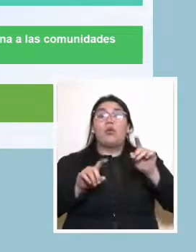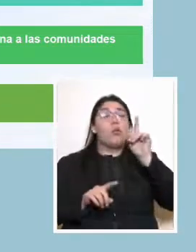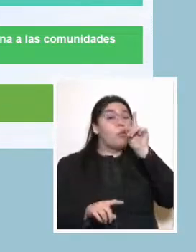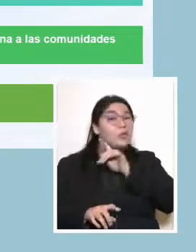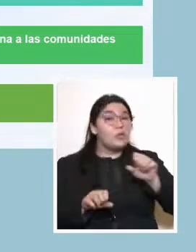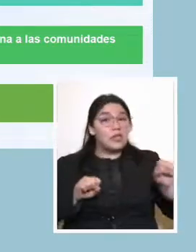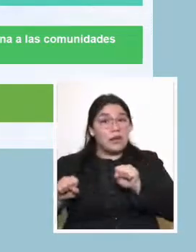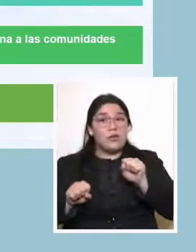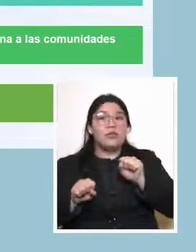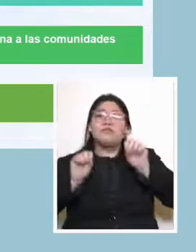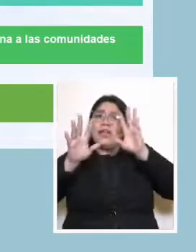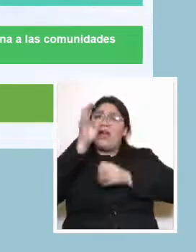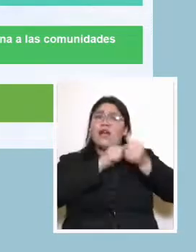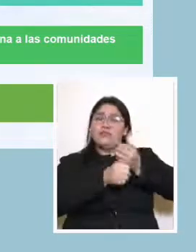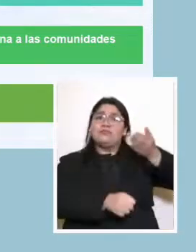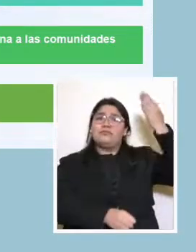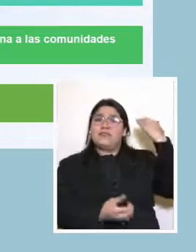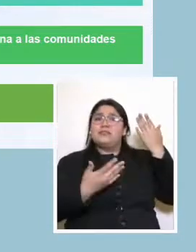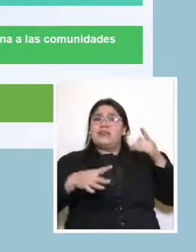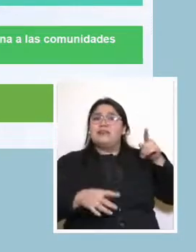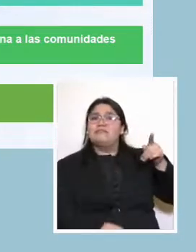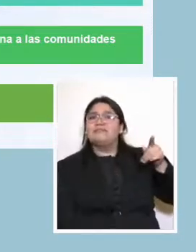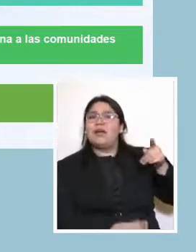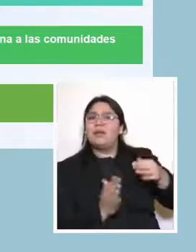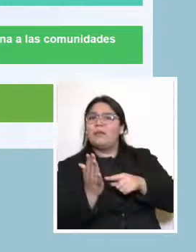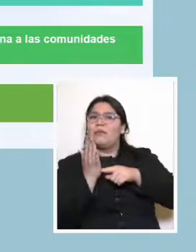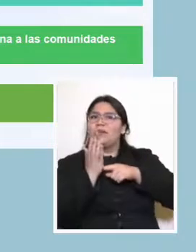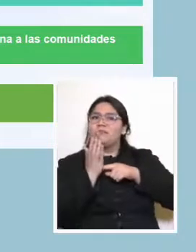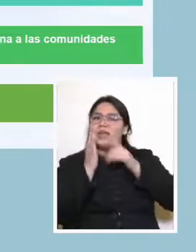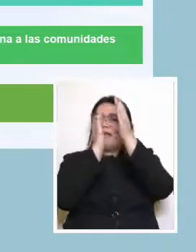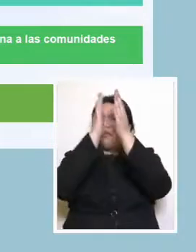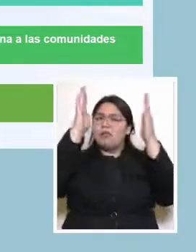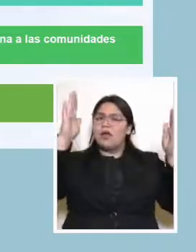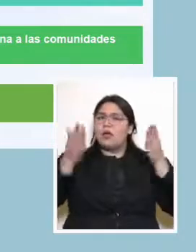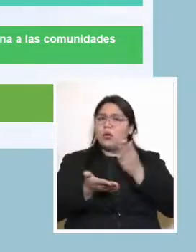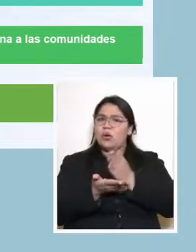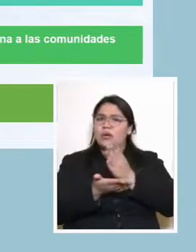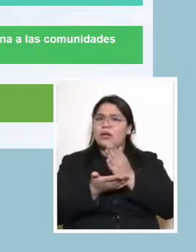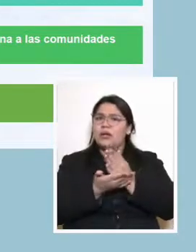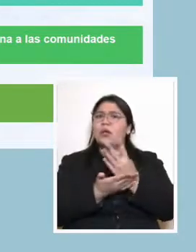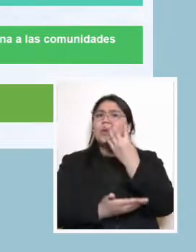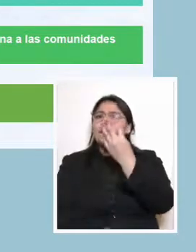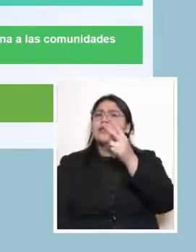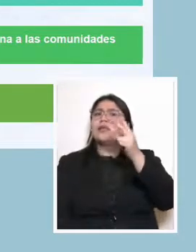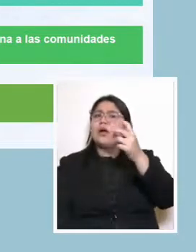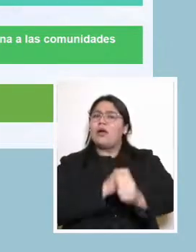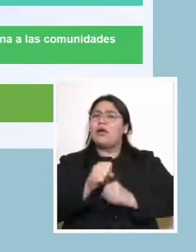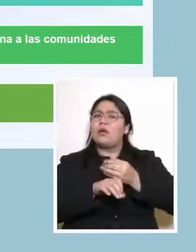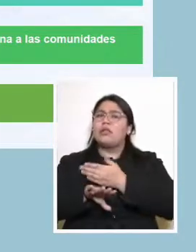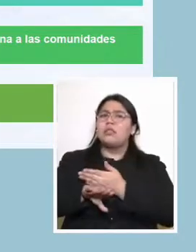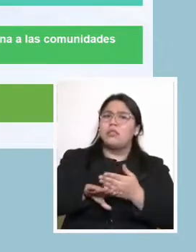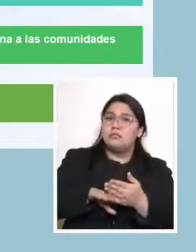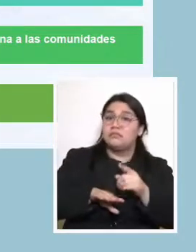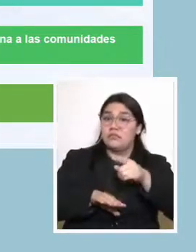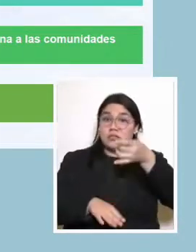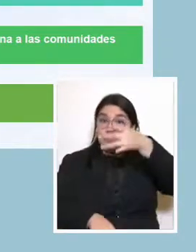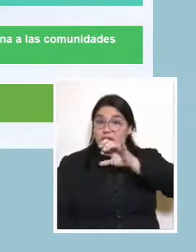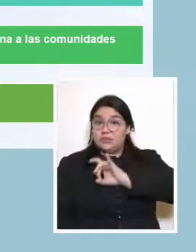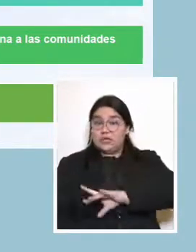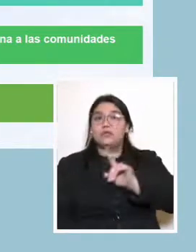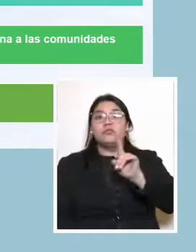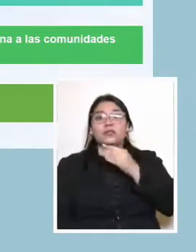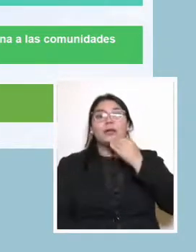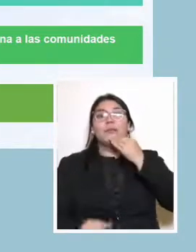ya en ese minuto que tenemos 45 años de atraso en la infraestructura escolar. Esto no solo en Chile, en el resto de los países de Latinoamérica y el Caribe es aún más